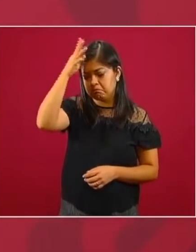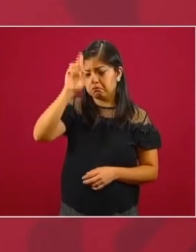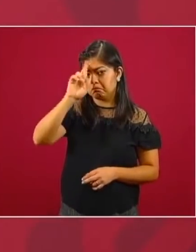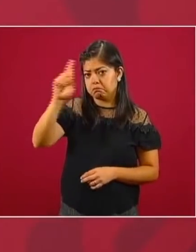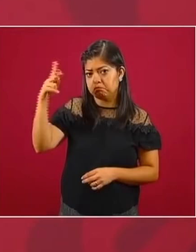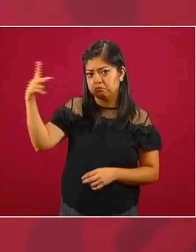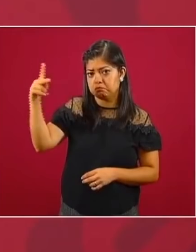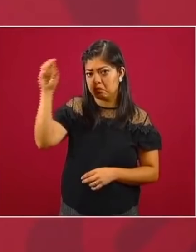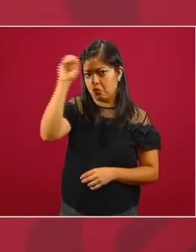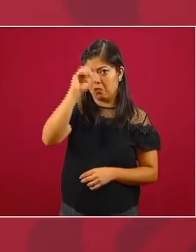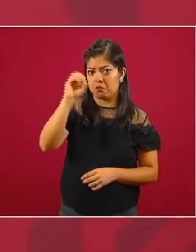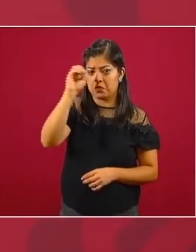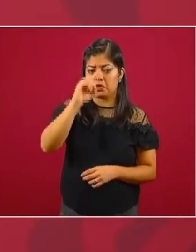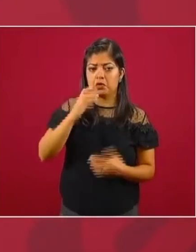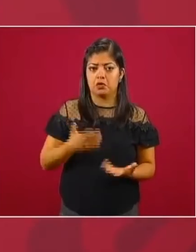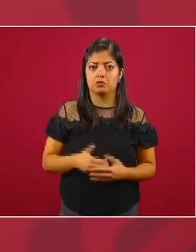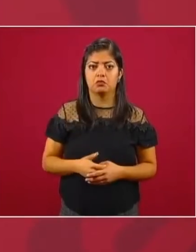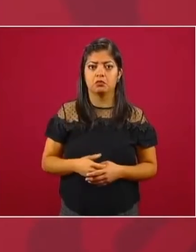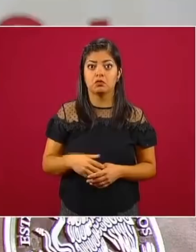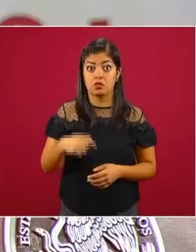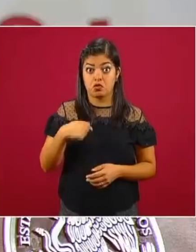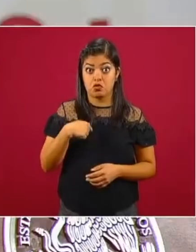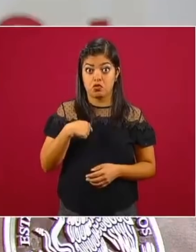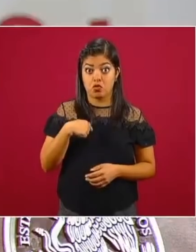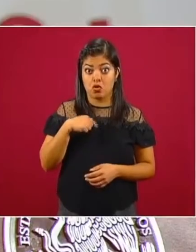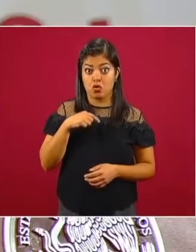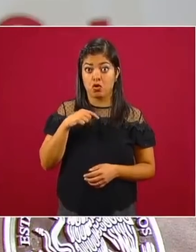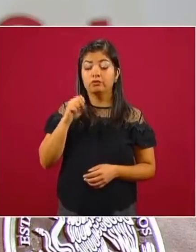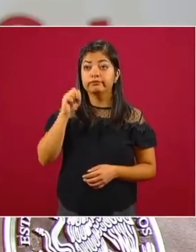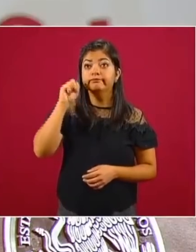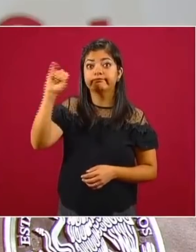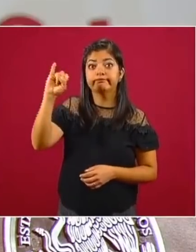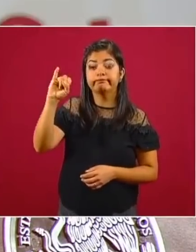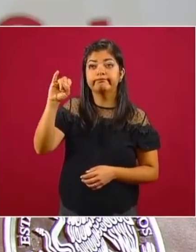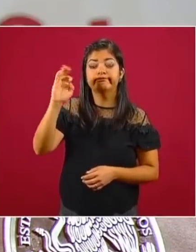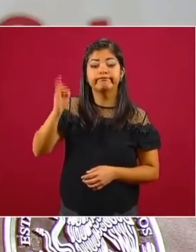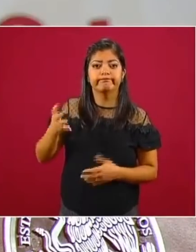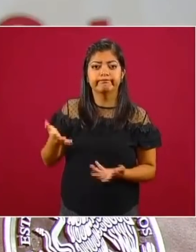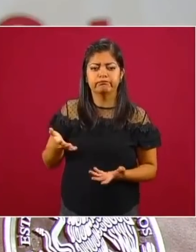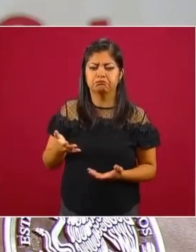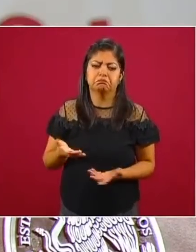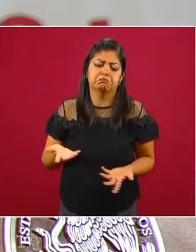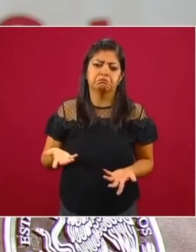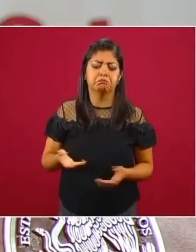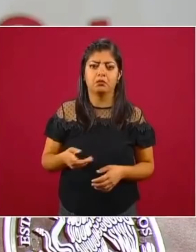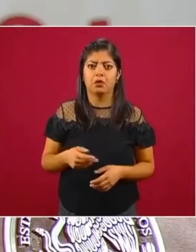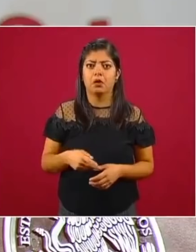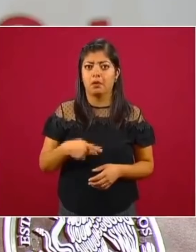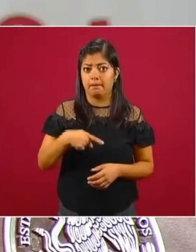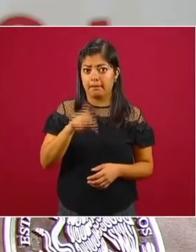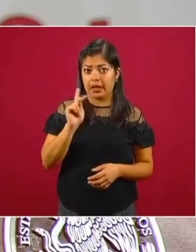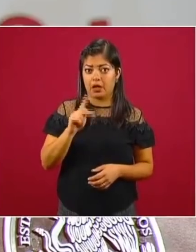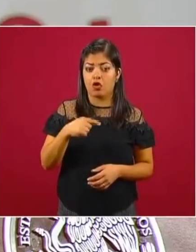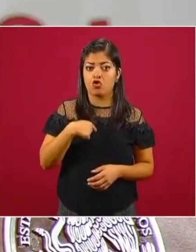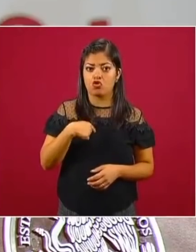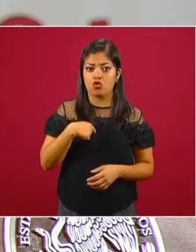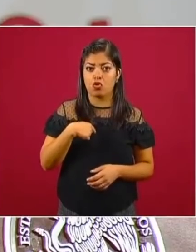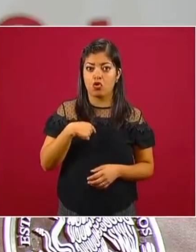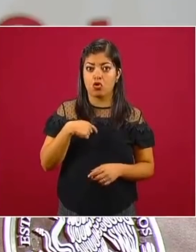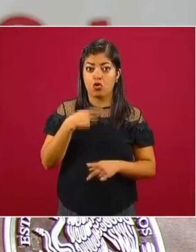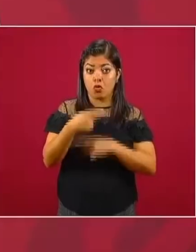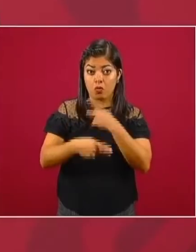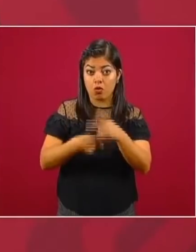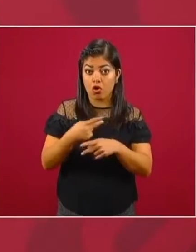ante la fiscalía y que mencionó a quien llamó personalidades políticos y mal manejo de